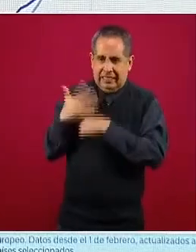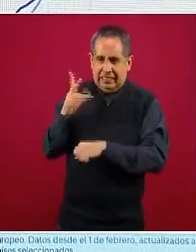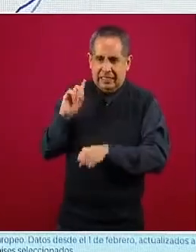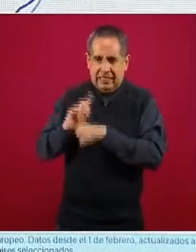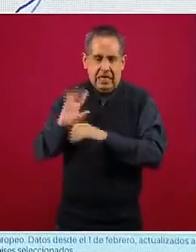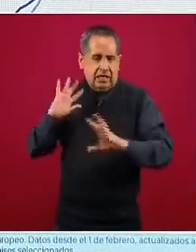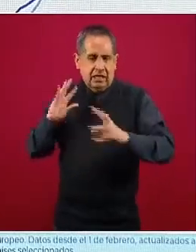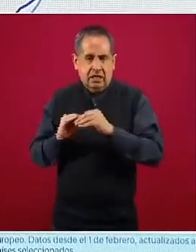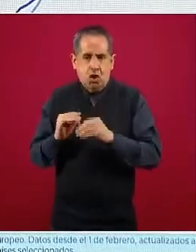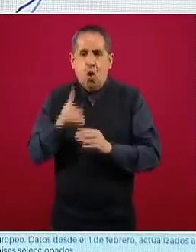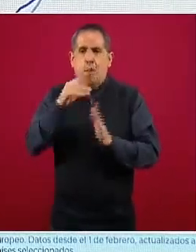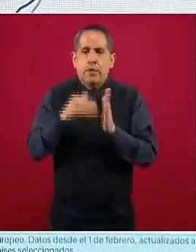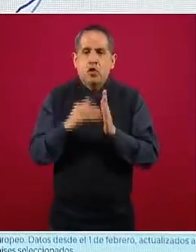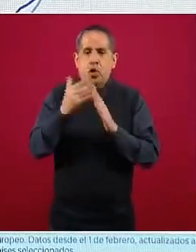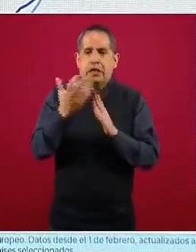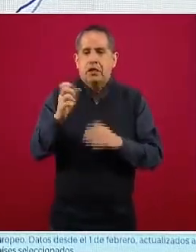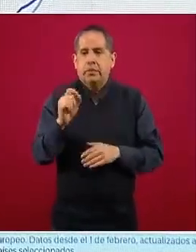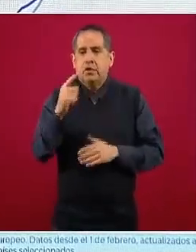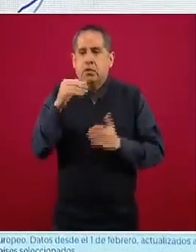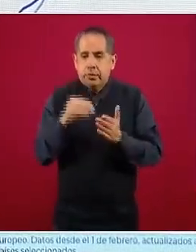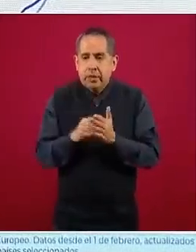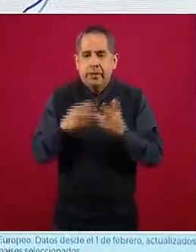días